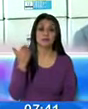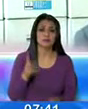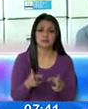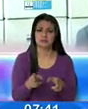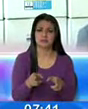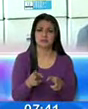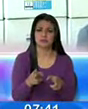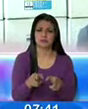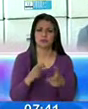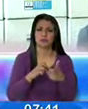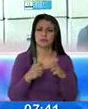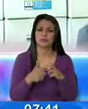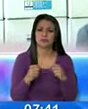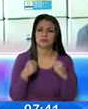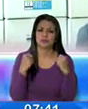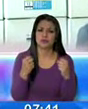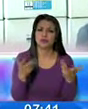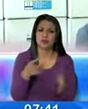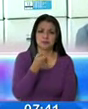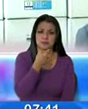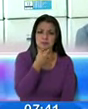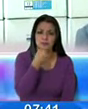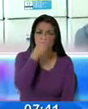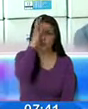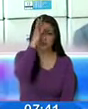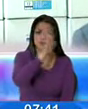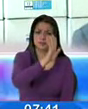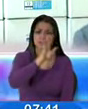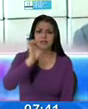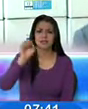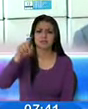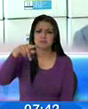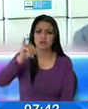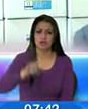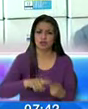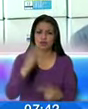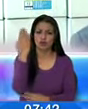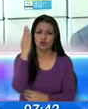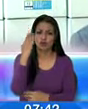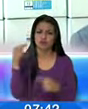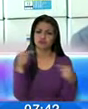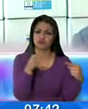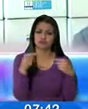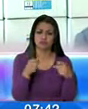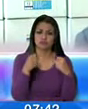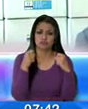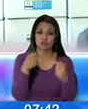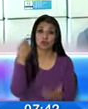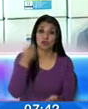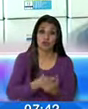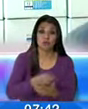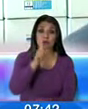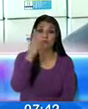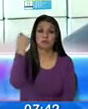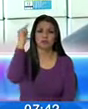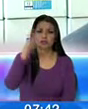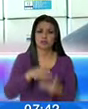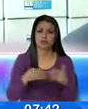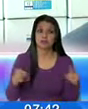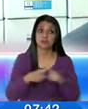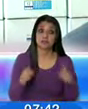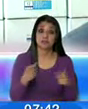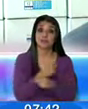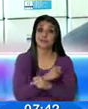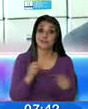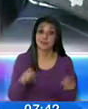tuvimos un problema bien grande. No había medicina en el hospital Eugenio Espejo y peleamos fuertemente la compra de medicinas por $1,000,000, pero se logró salvar y